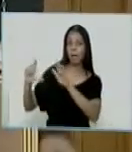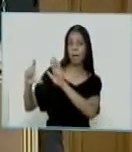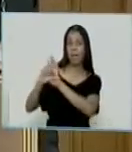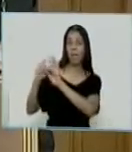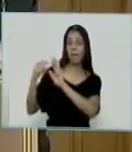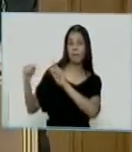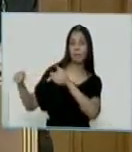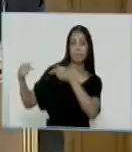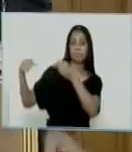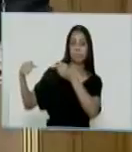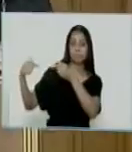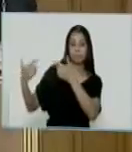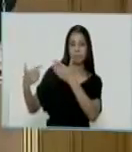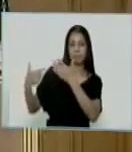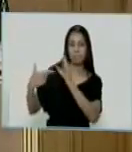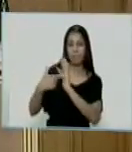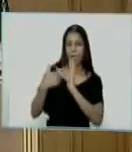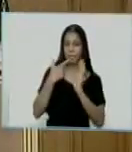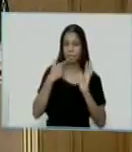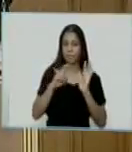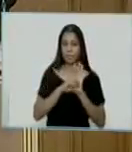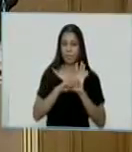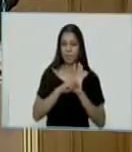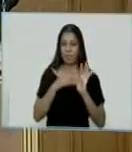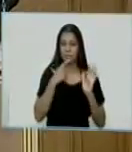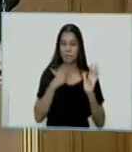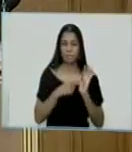delitos a los cuales